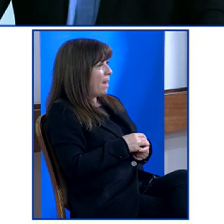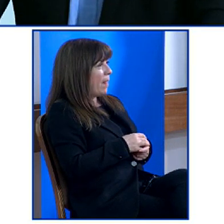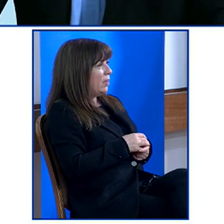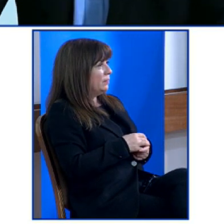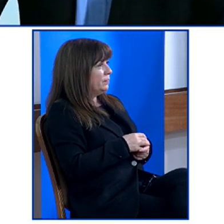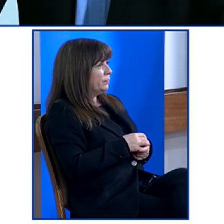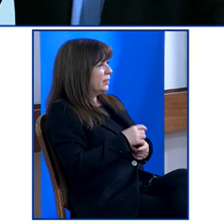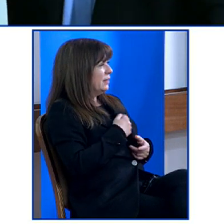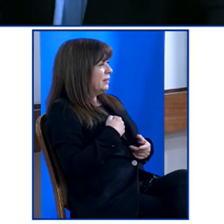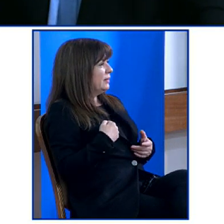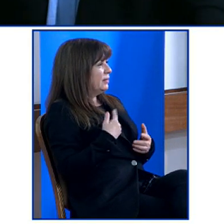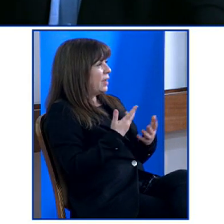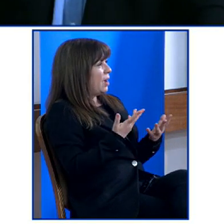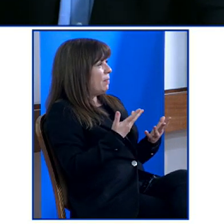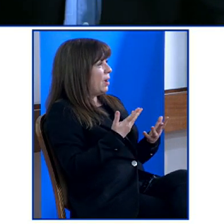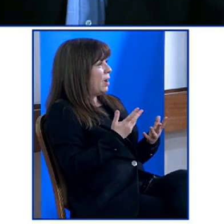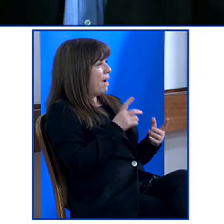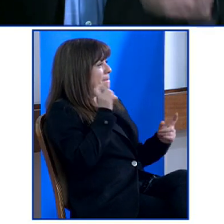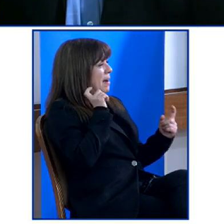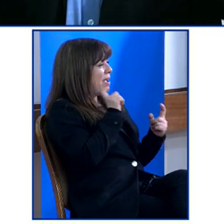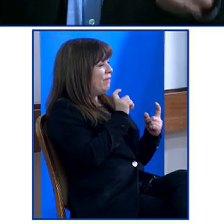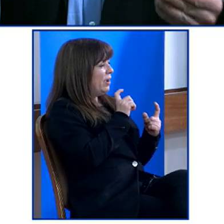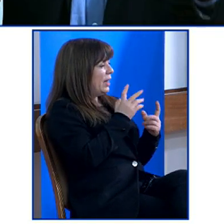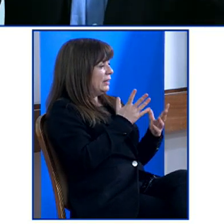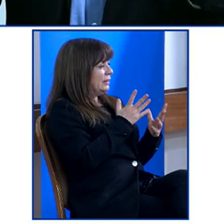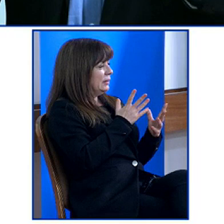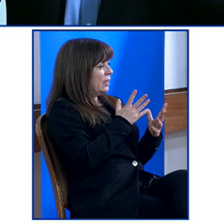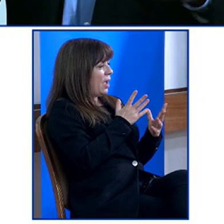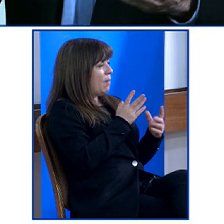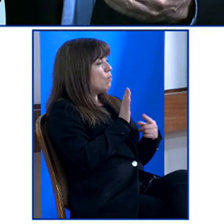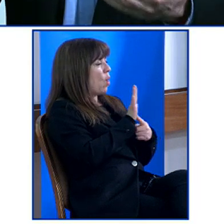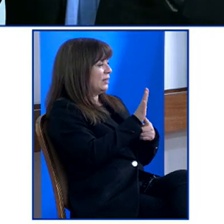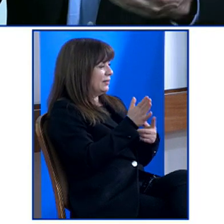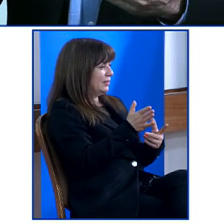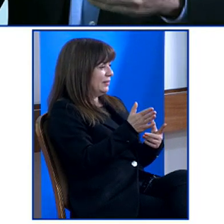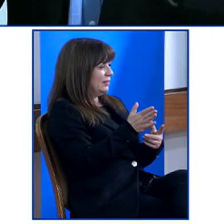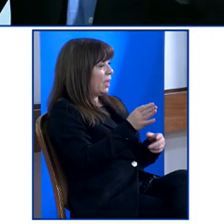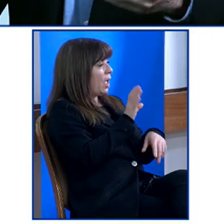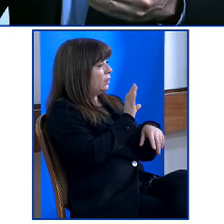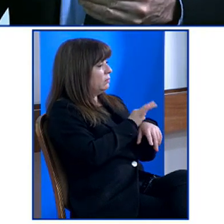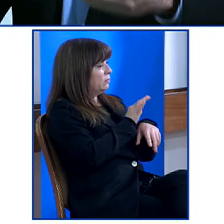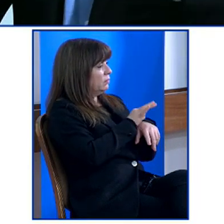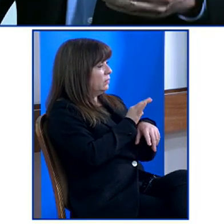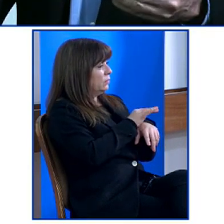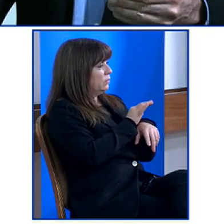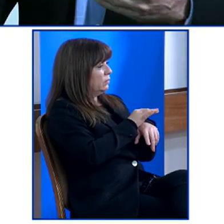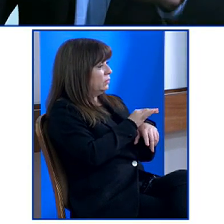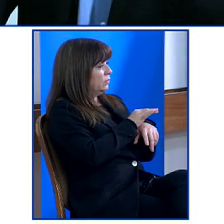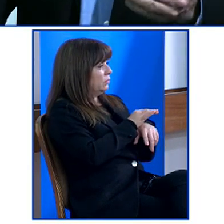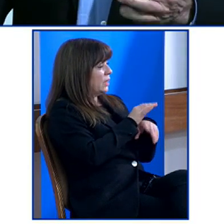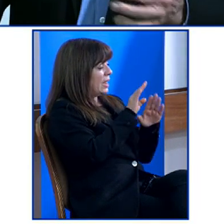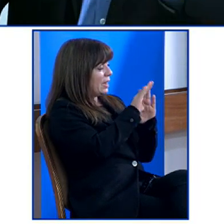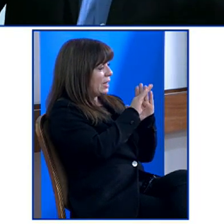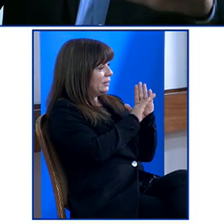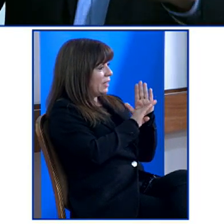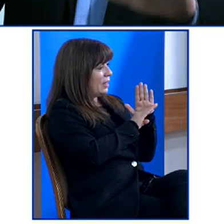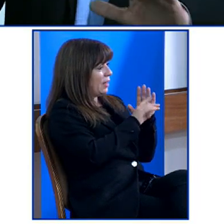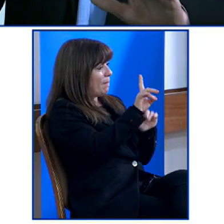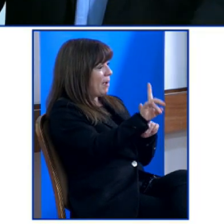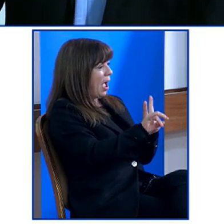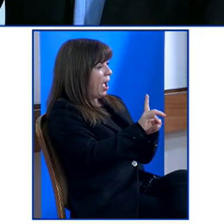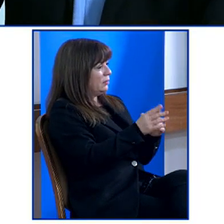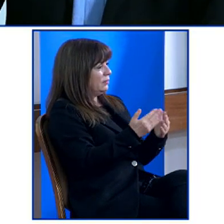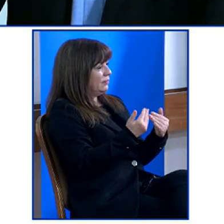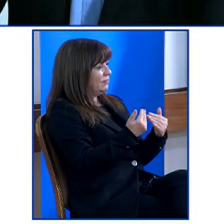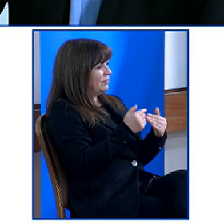lo que llamamos una preferencia revelada. El doctor receta lo que el paciente necesita.